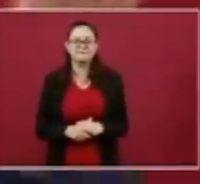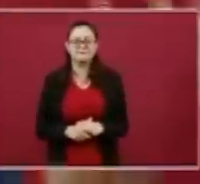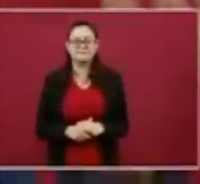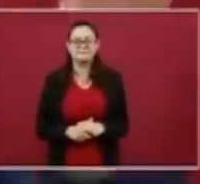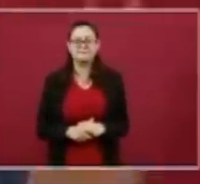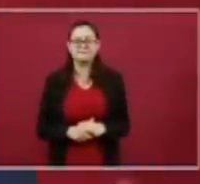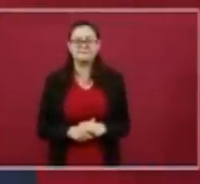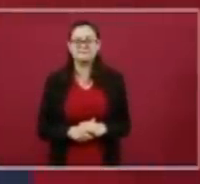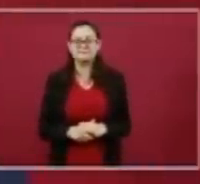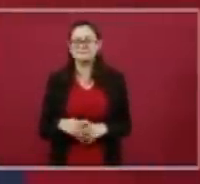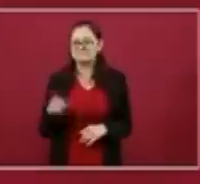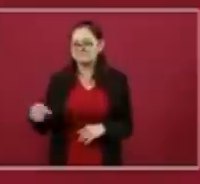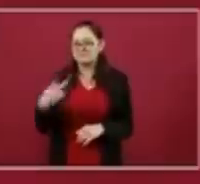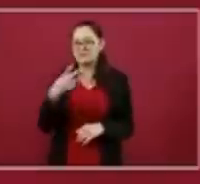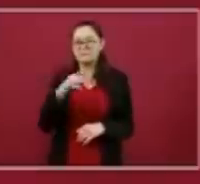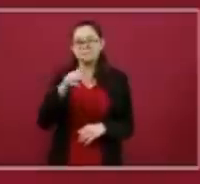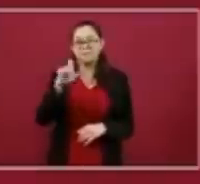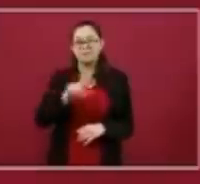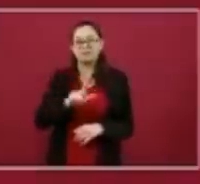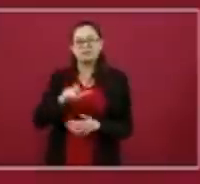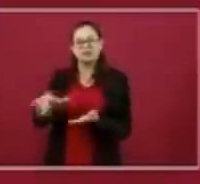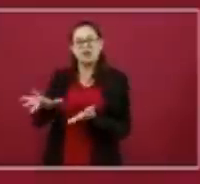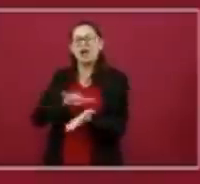¿Cuánto respaldo tiene Pemex?